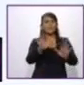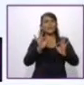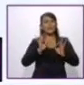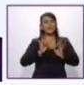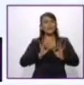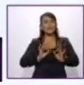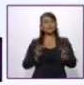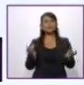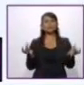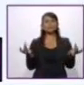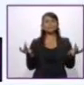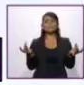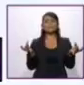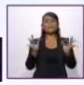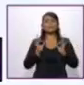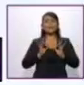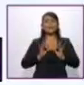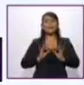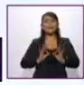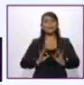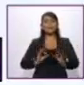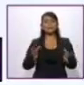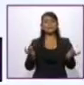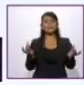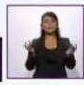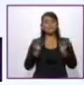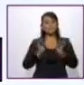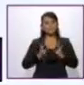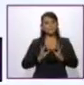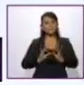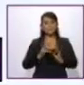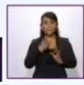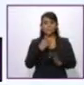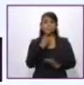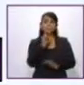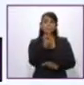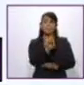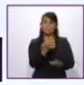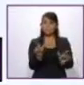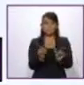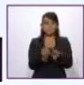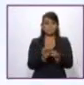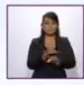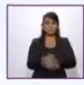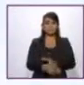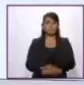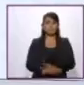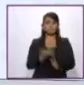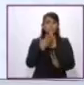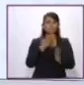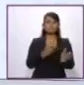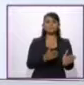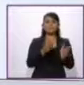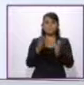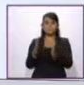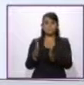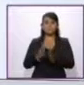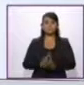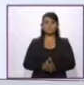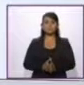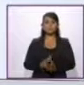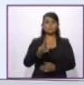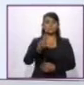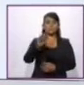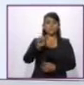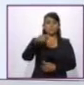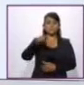lo único que quiero comentarte. Dalai. Bien, es el turno ahora de Raquel Ruiz